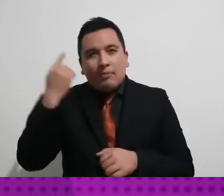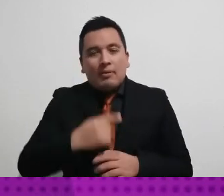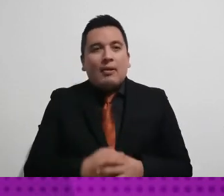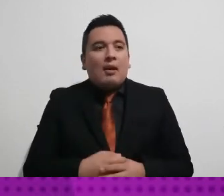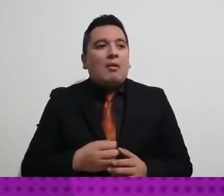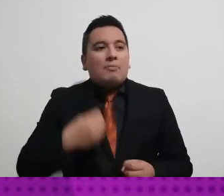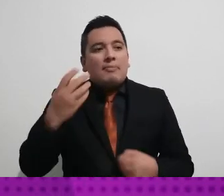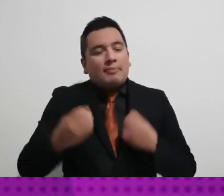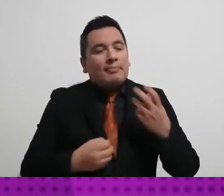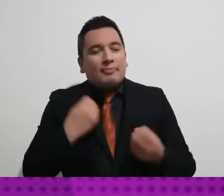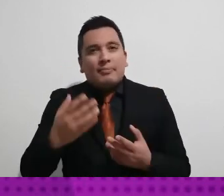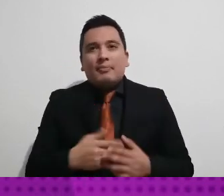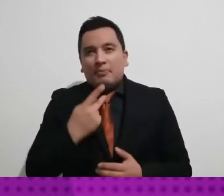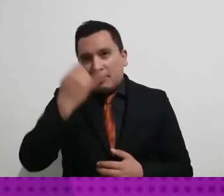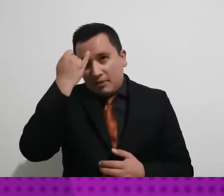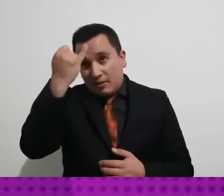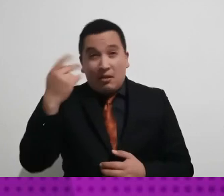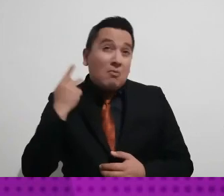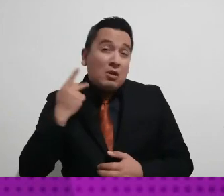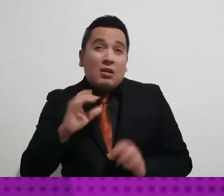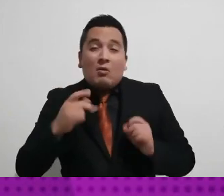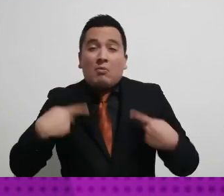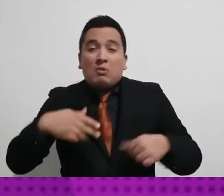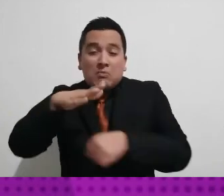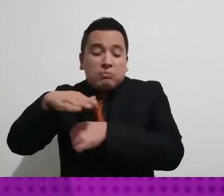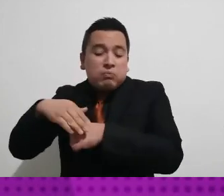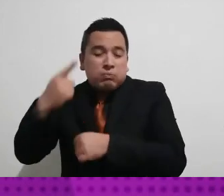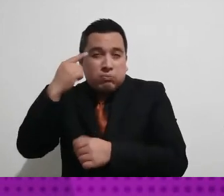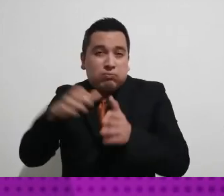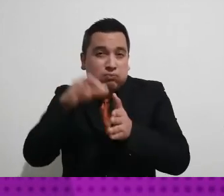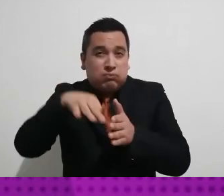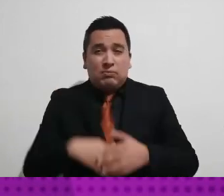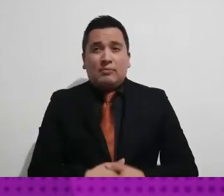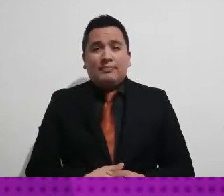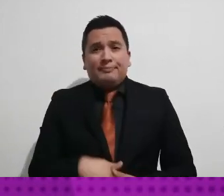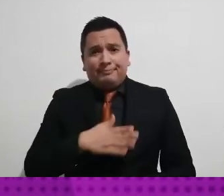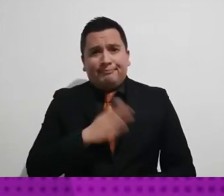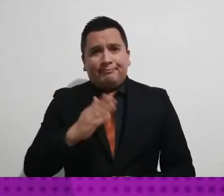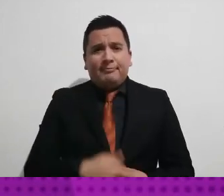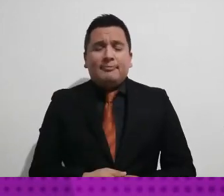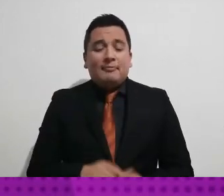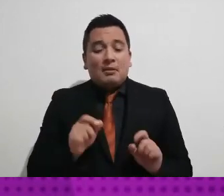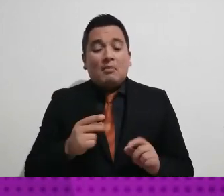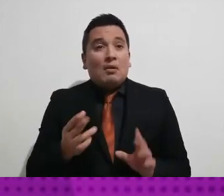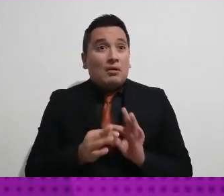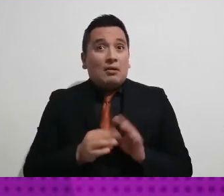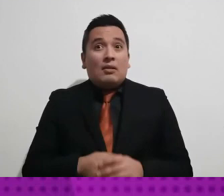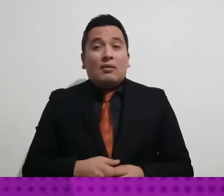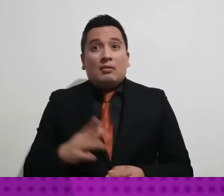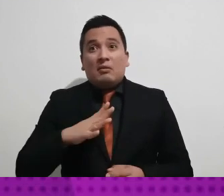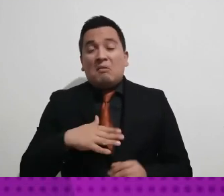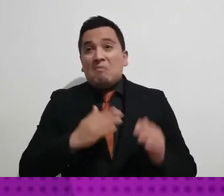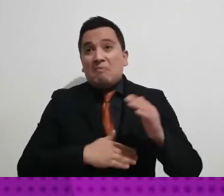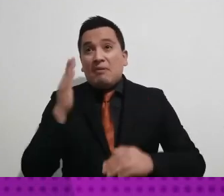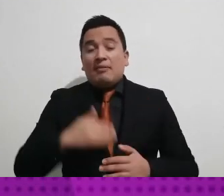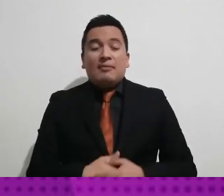que pudieran expresar sus ideas políticas y llamar al voto a las y los ciudadanos. Y bueno, también hay que decirlo,